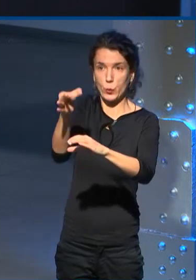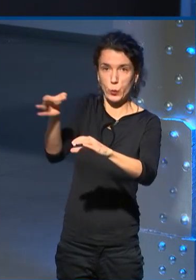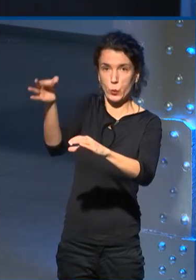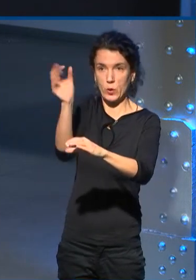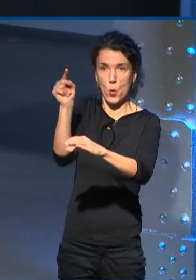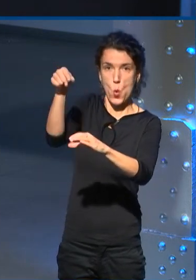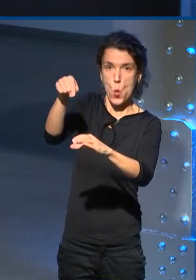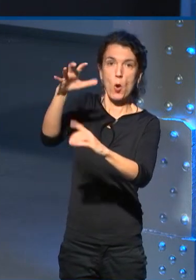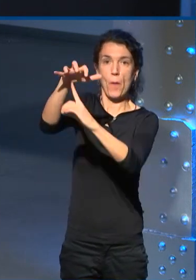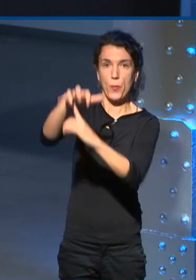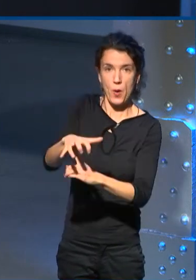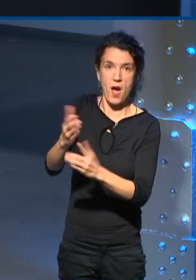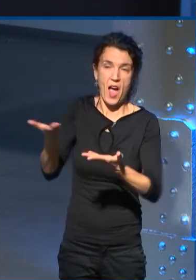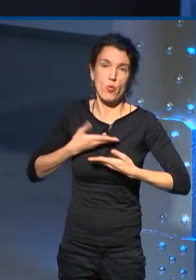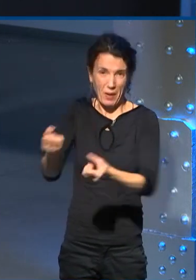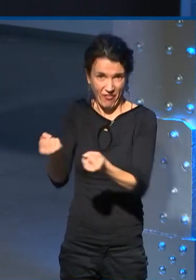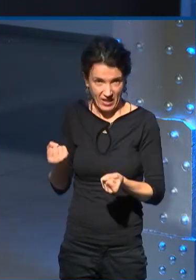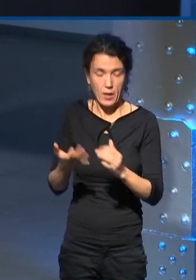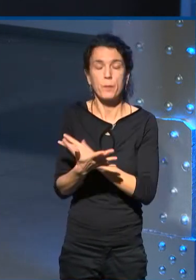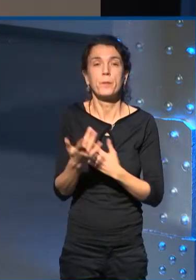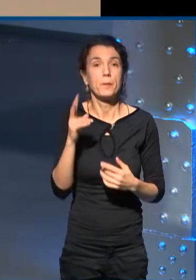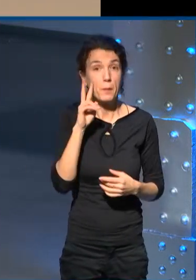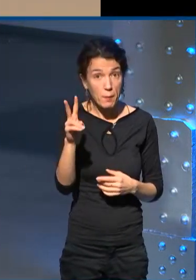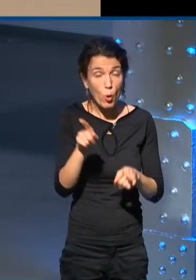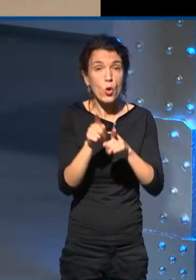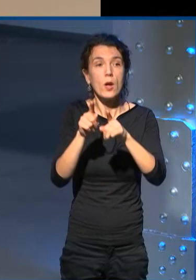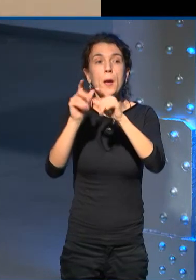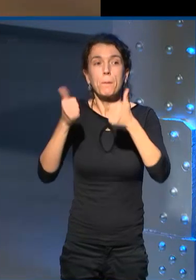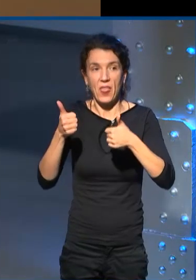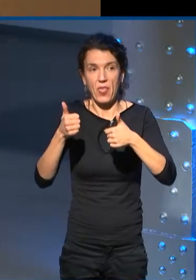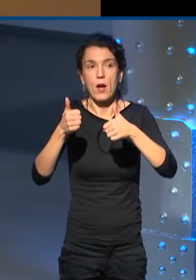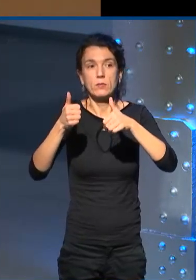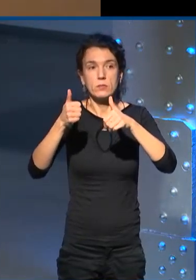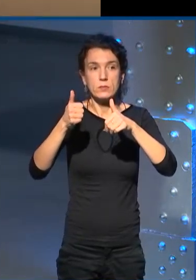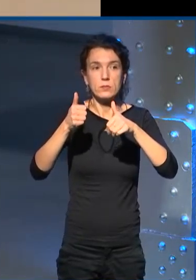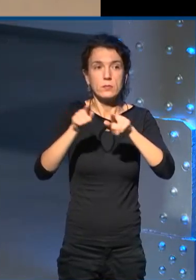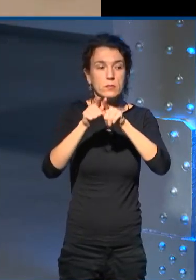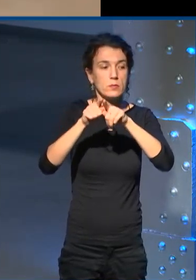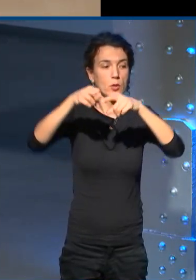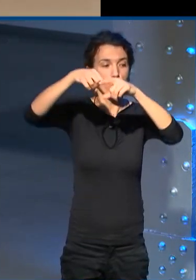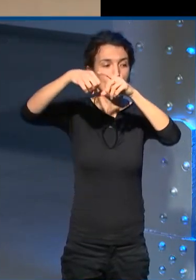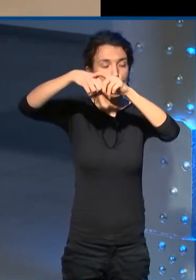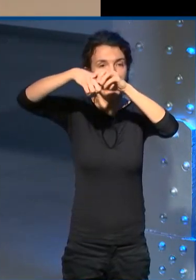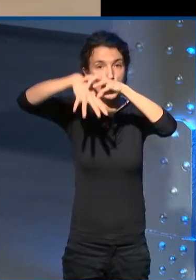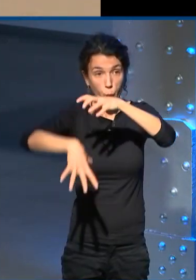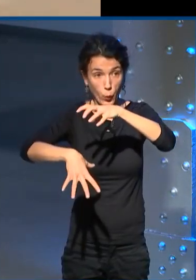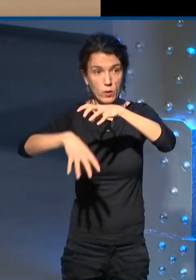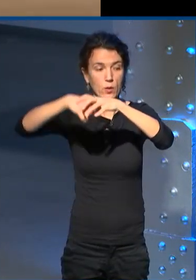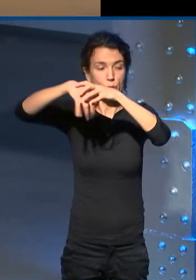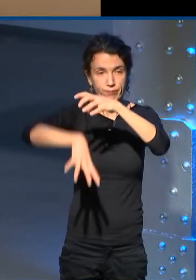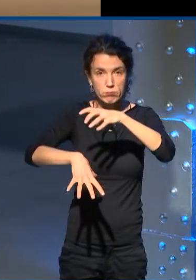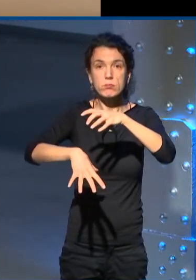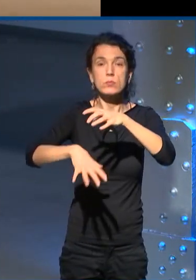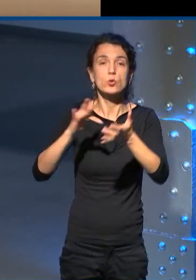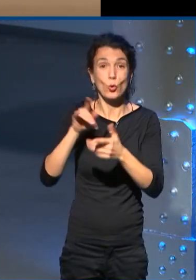el paracaídas. Aquí ya se ve el rover colgando. Se va a soltar esta estructura, que es el Sky Crane, la grúa del cielo que